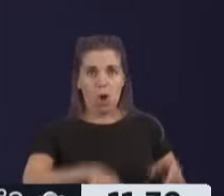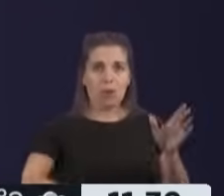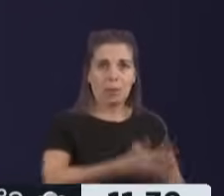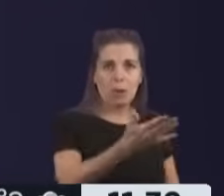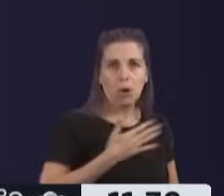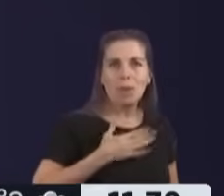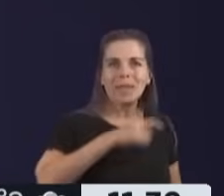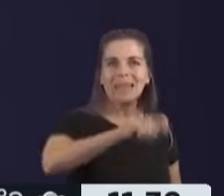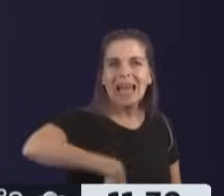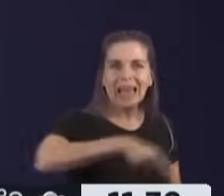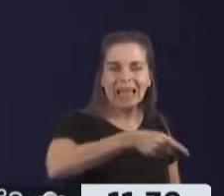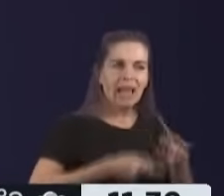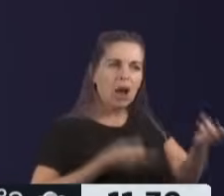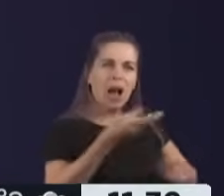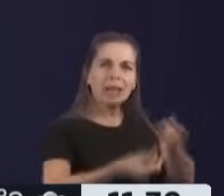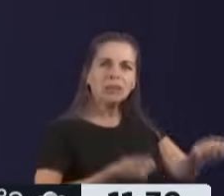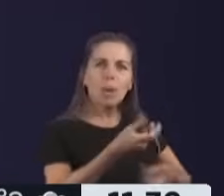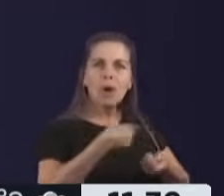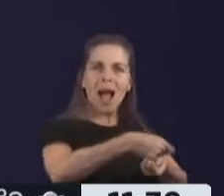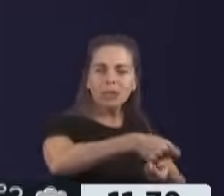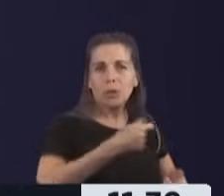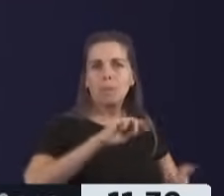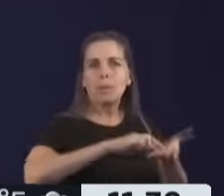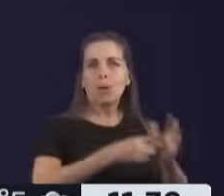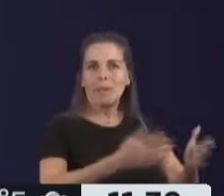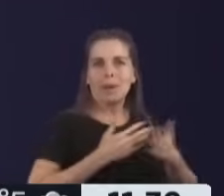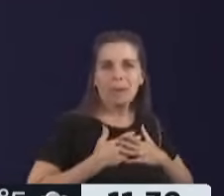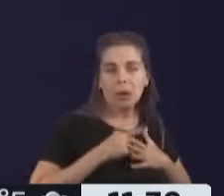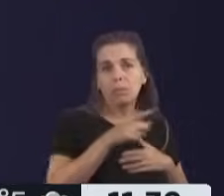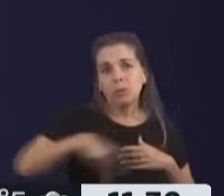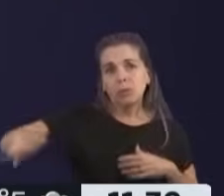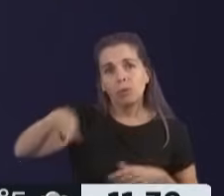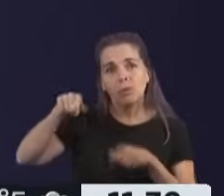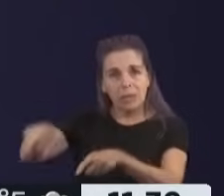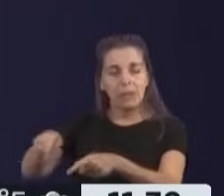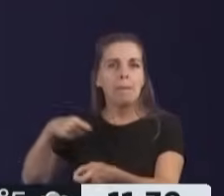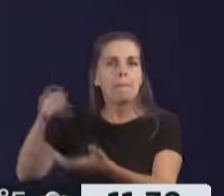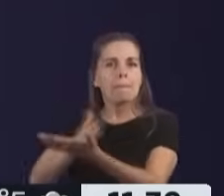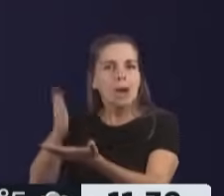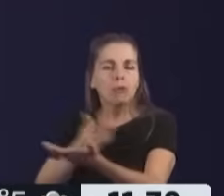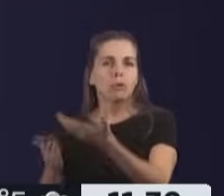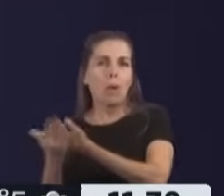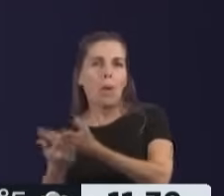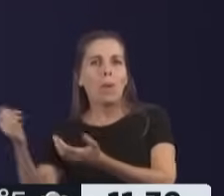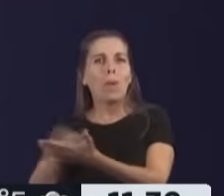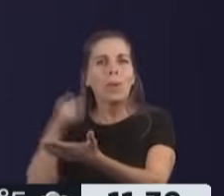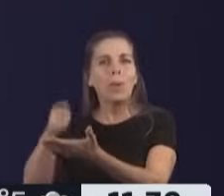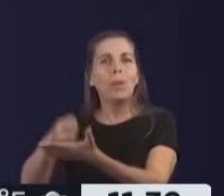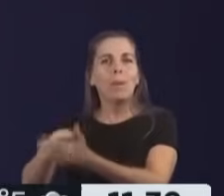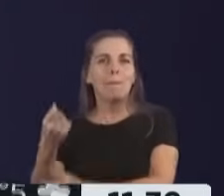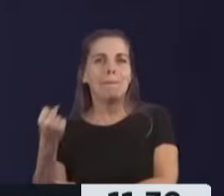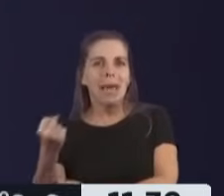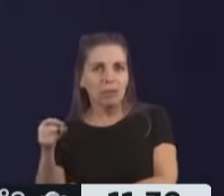crédito, el problema lo voy a tener yo. Cuando vos usás la maquinita de billetes, lo que haces es que tu fiesta te la paguen los demás.